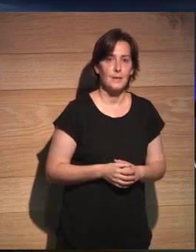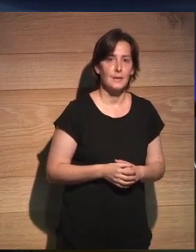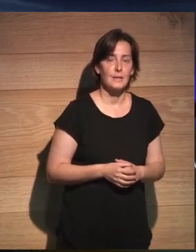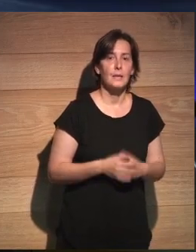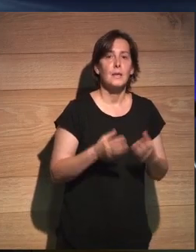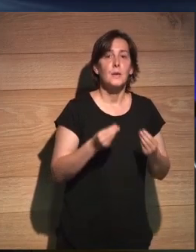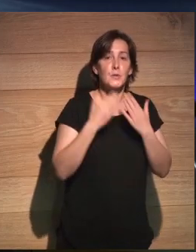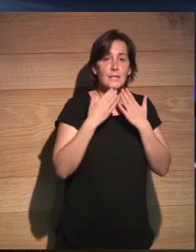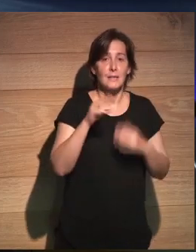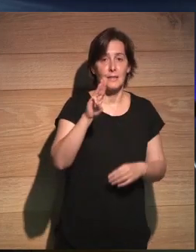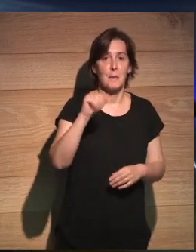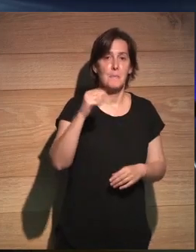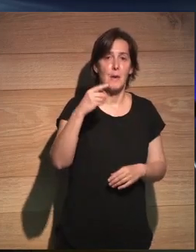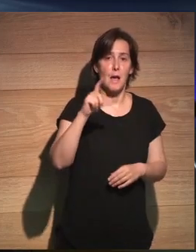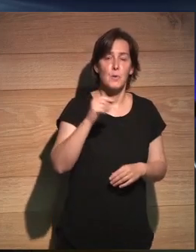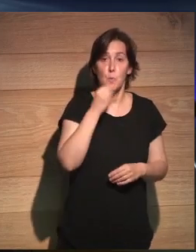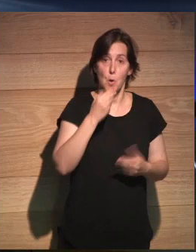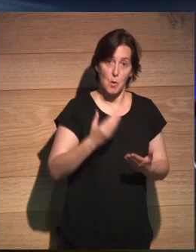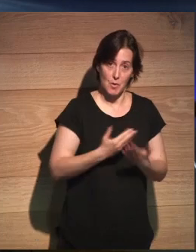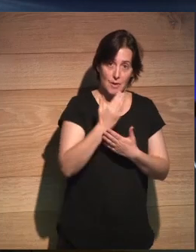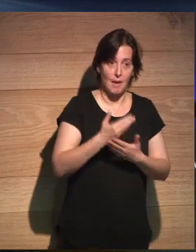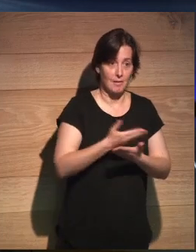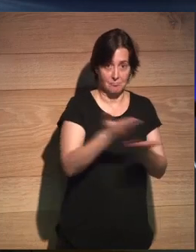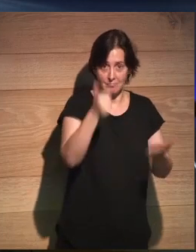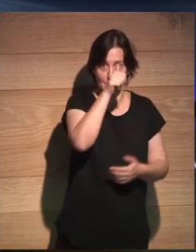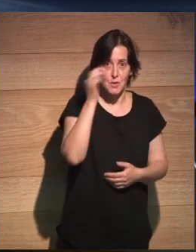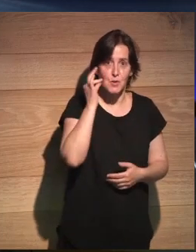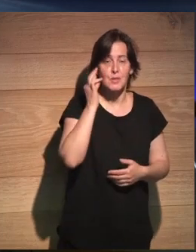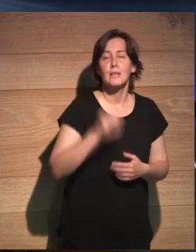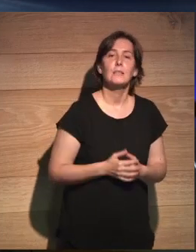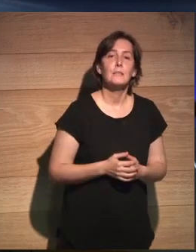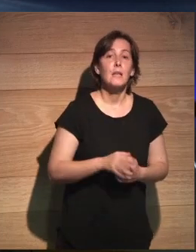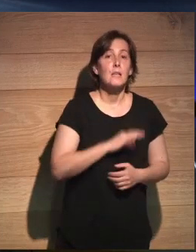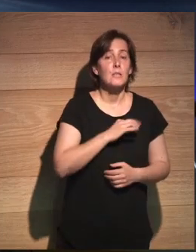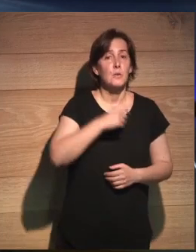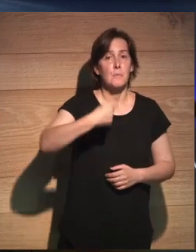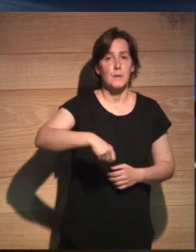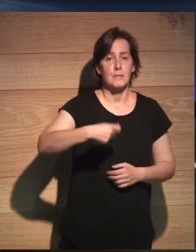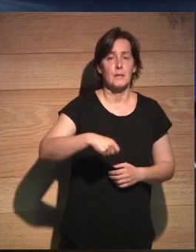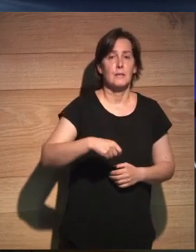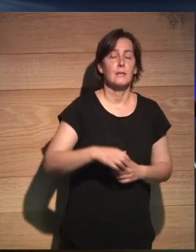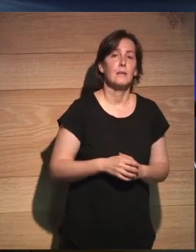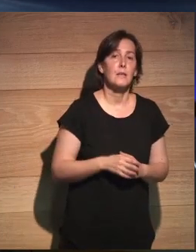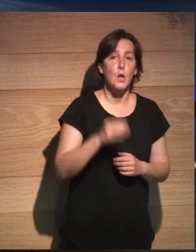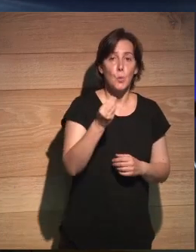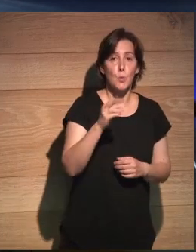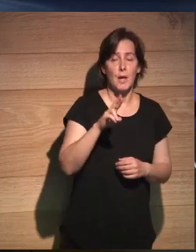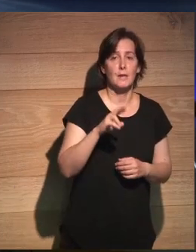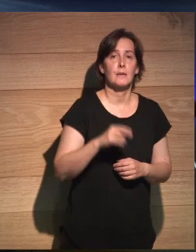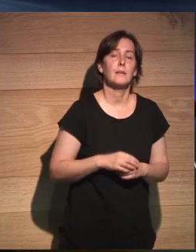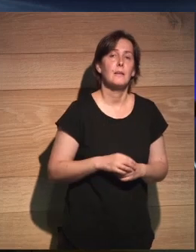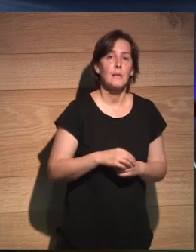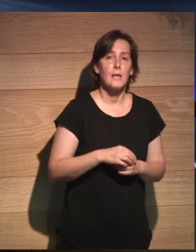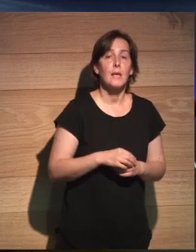Muchas gracias, Pablo. Buenos días a todos, buenos días a todas. Señor presidente de la CRUE y rector de la